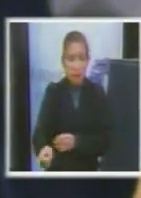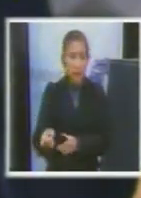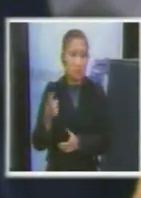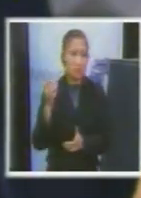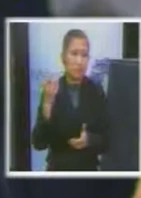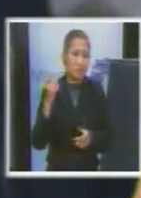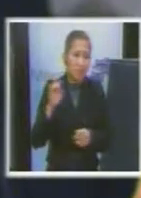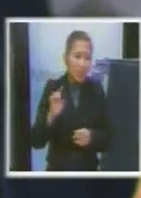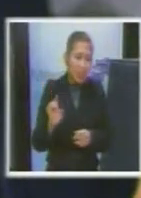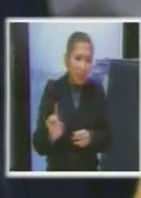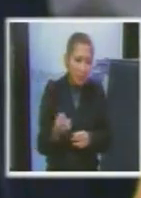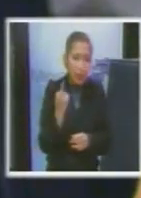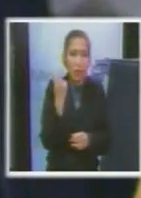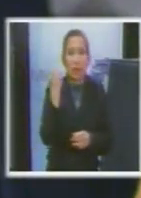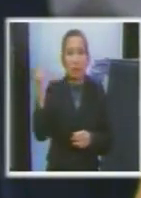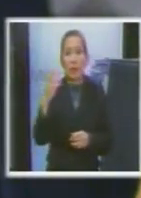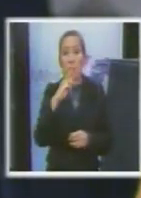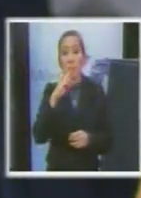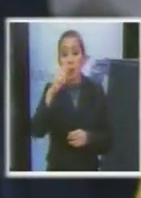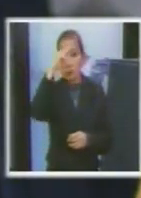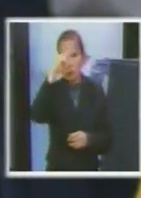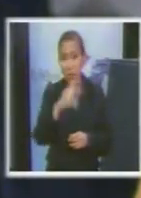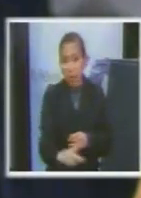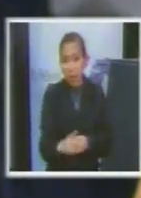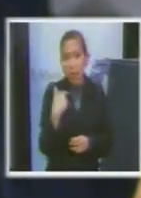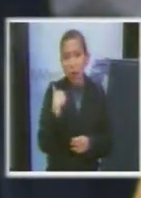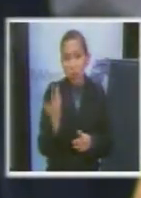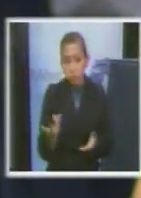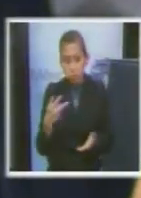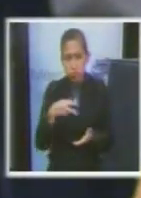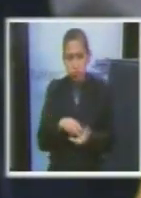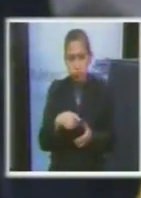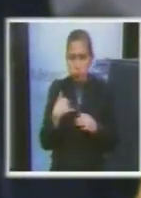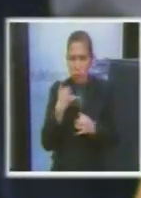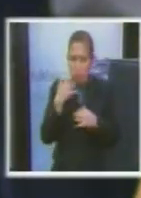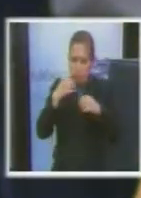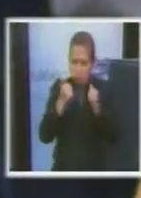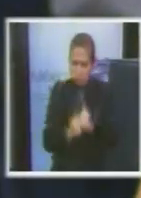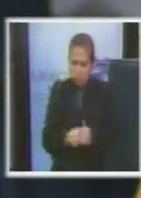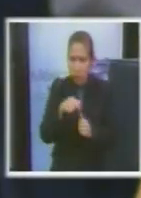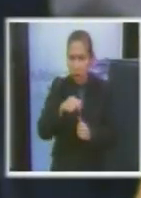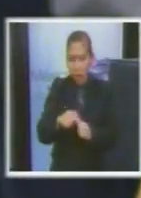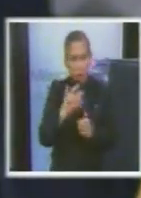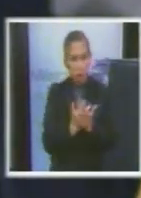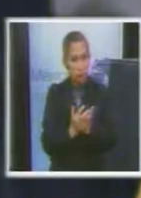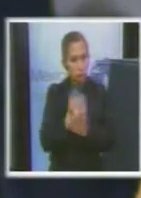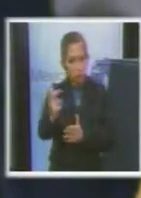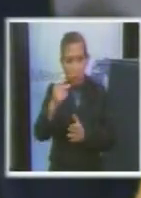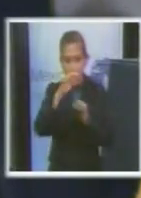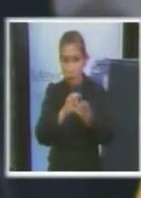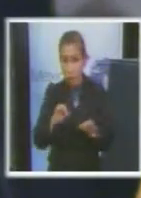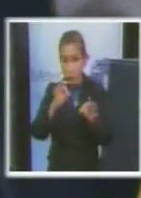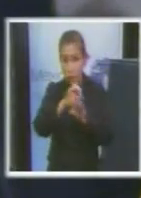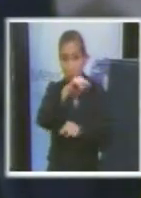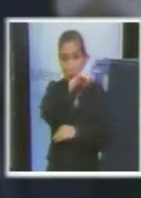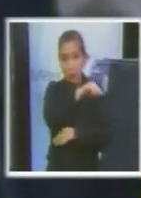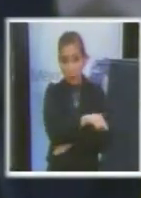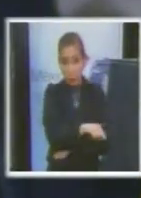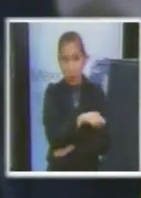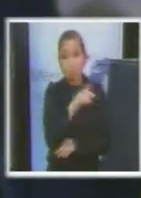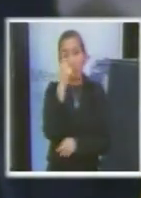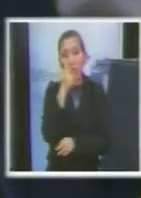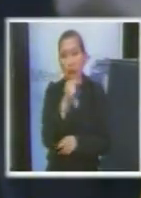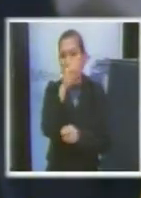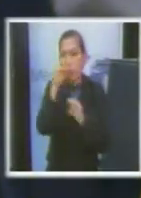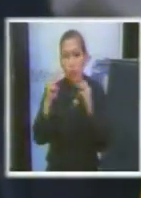algo, la voz de México, la posición de México es extremadamente importante para